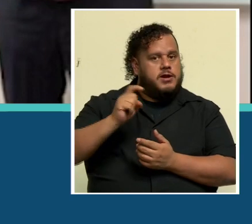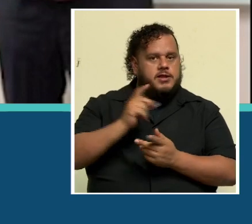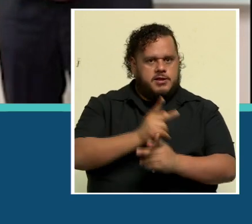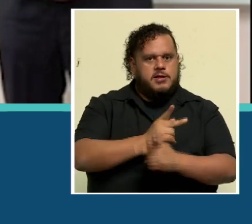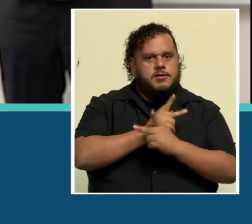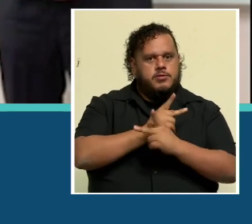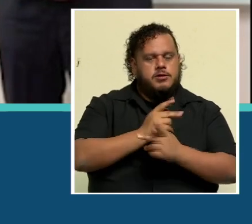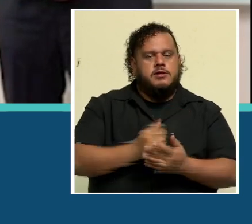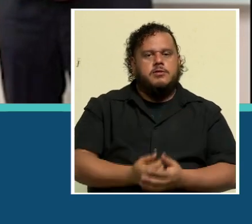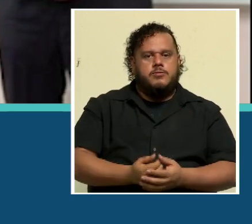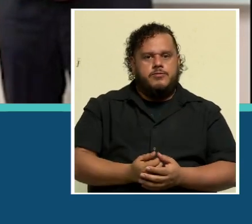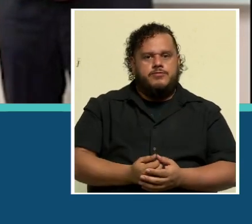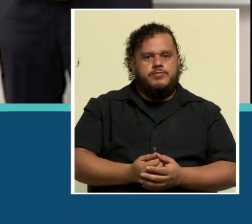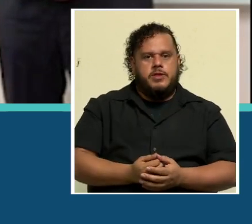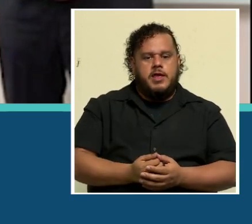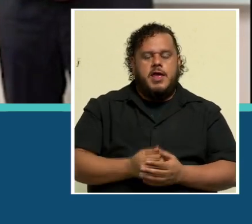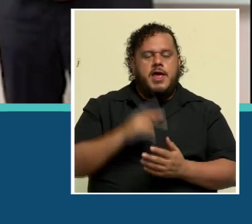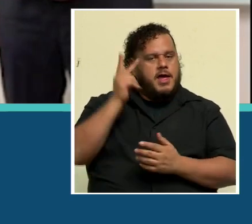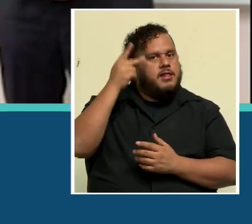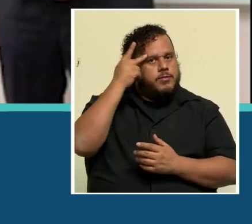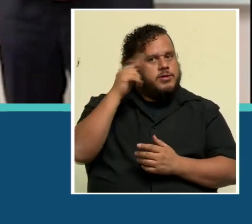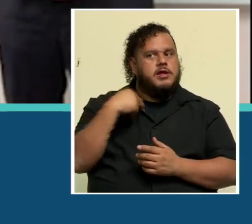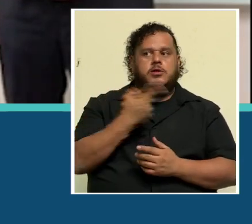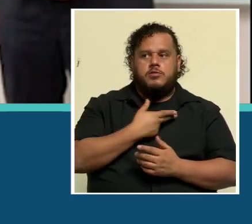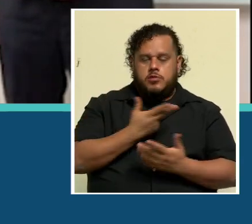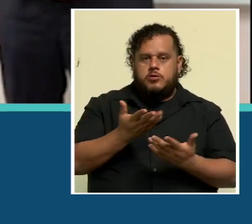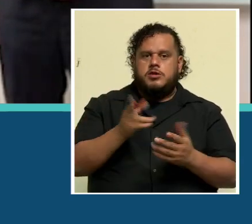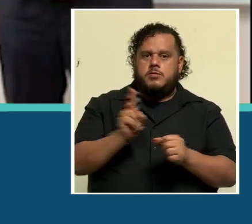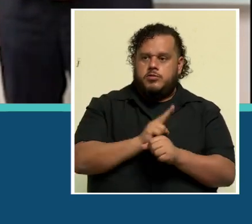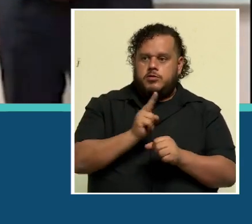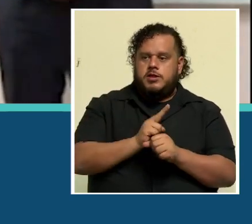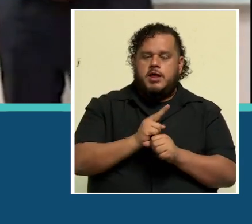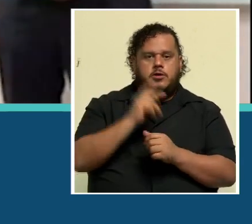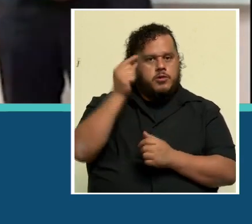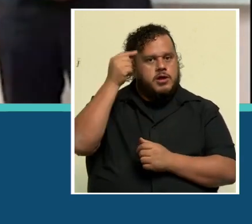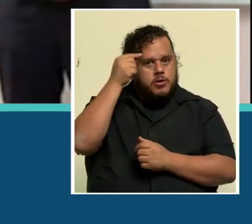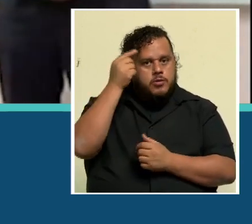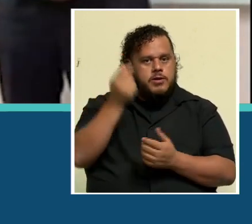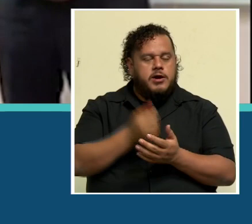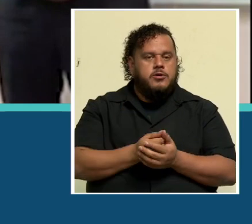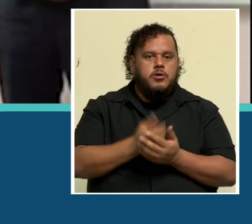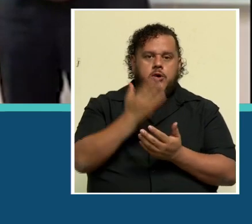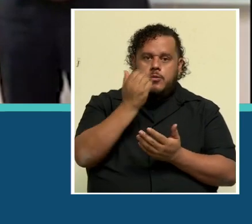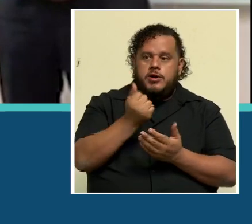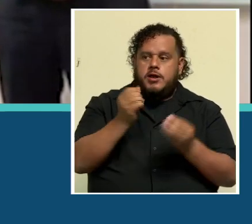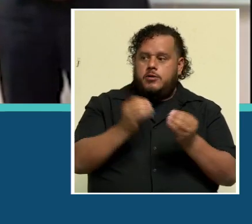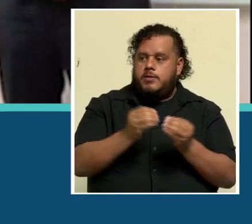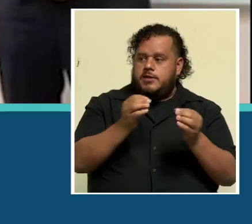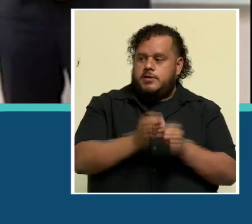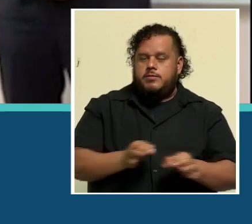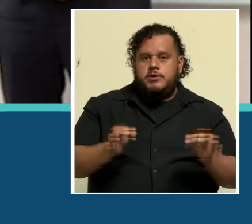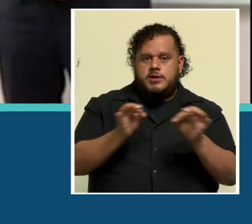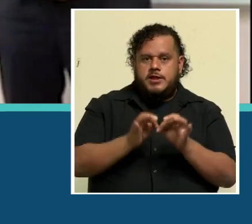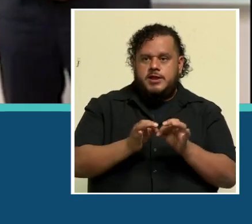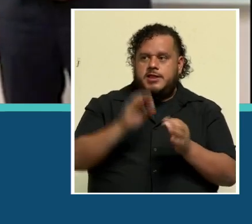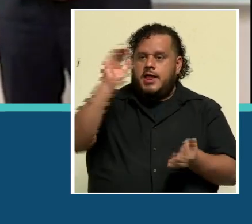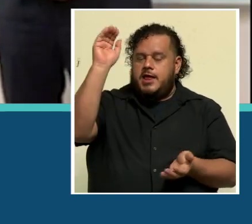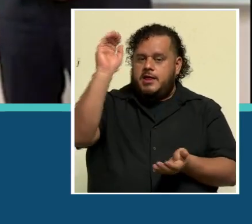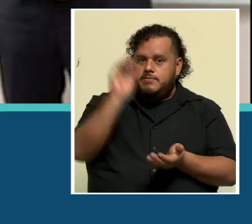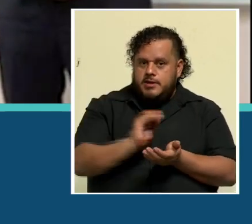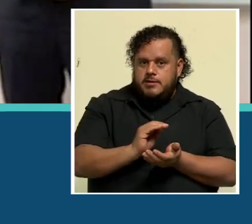protección. Es la política que hemos adoptado desde el gobierno porque lo más importante es minimizar